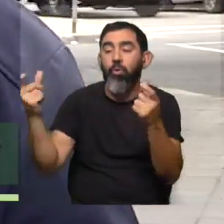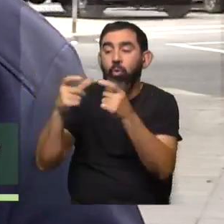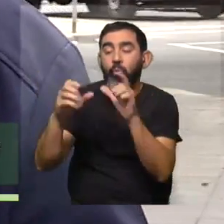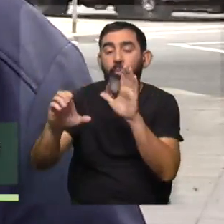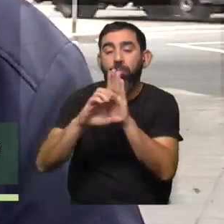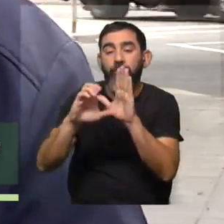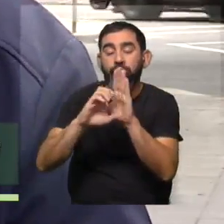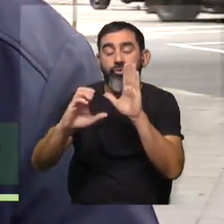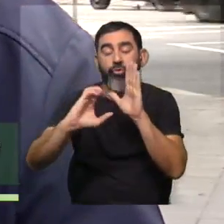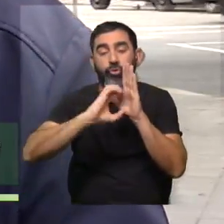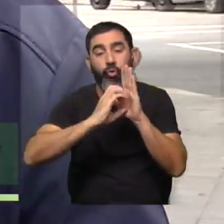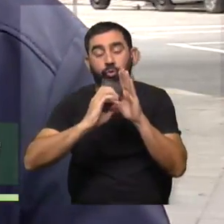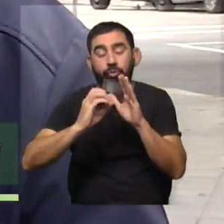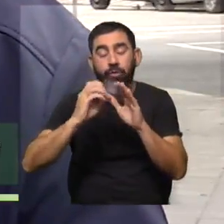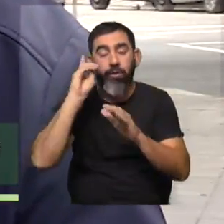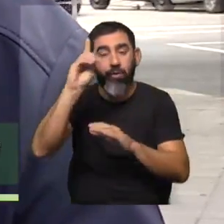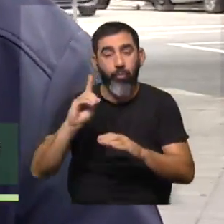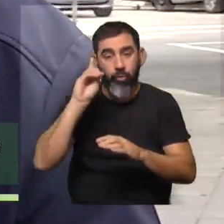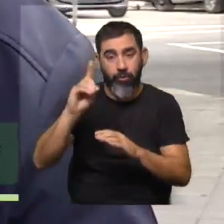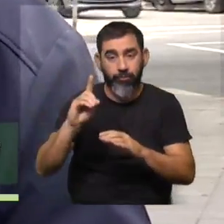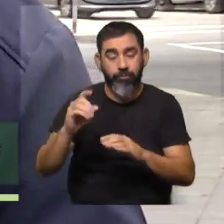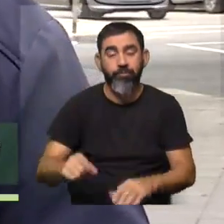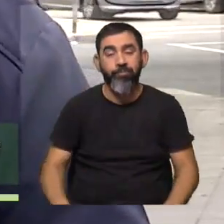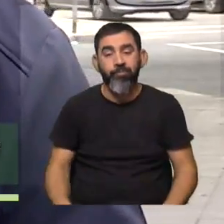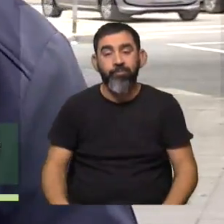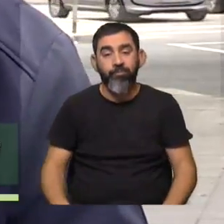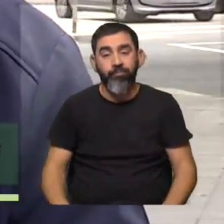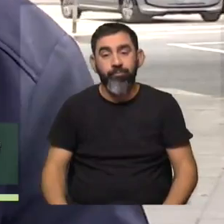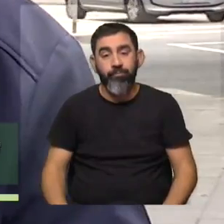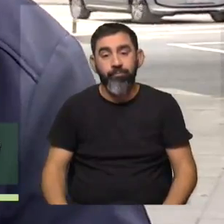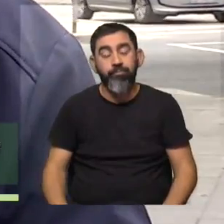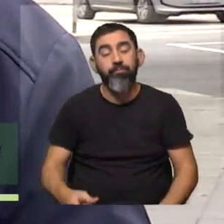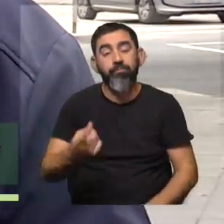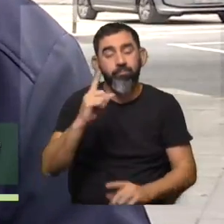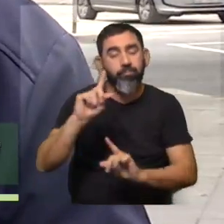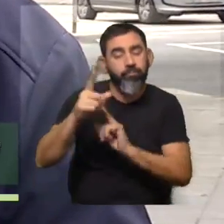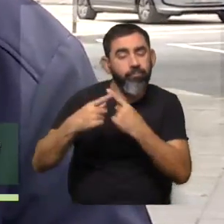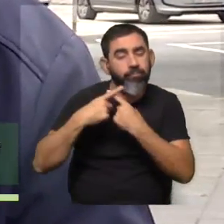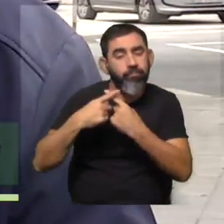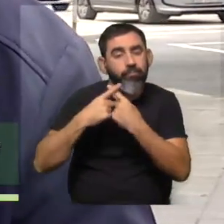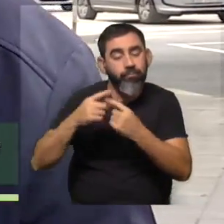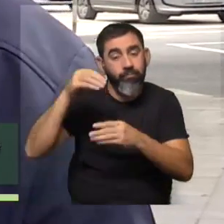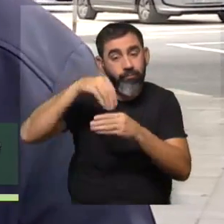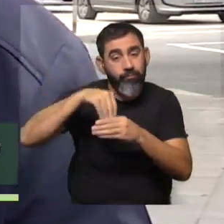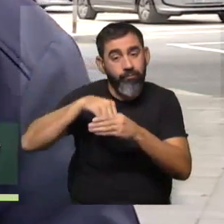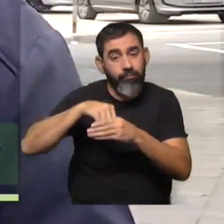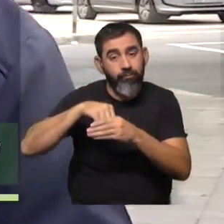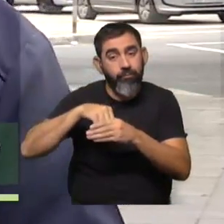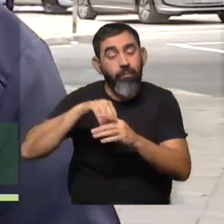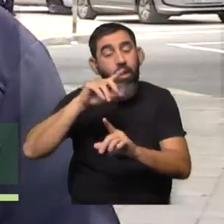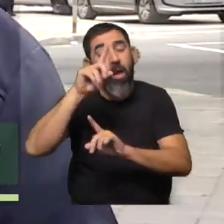constitución los códigos de la cámara pero tuvimos ahí algunas discusiones internas seguramente